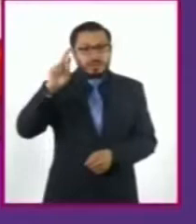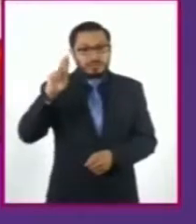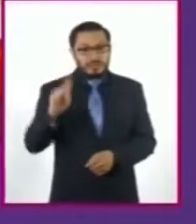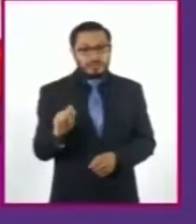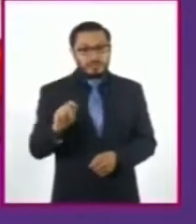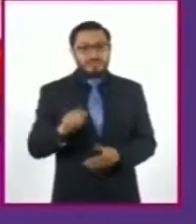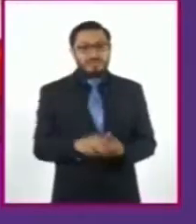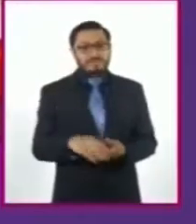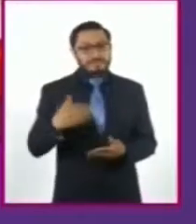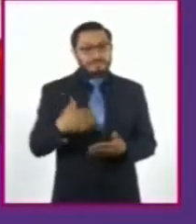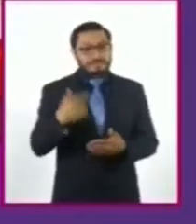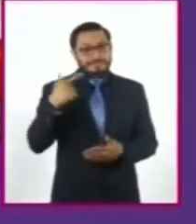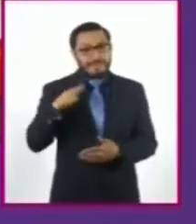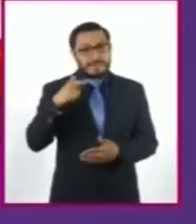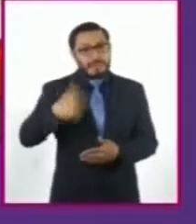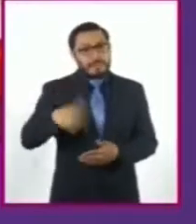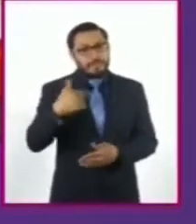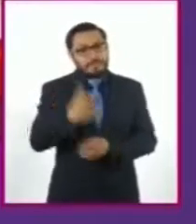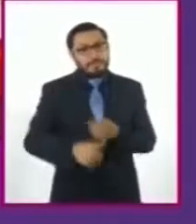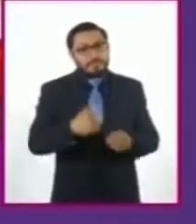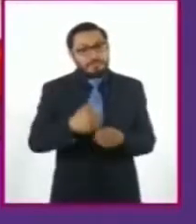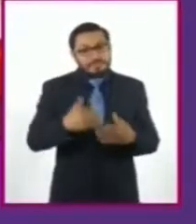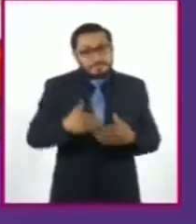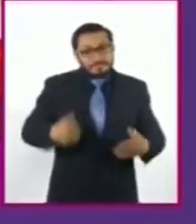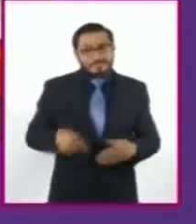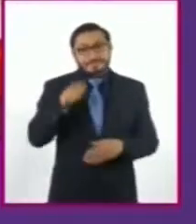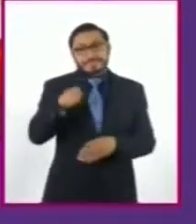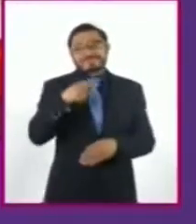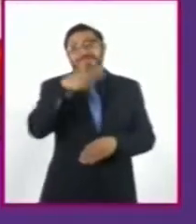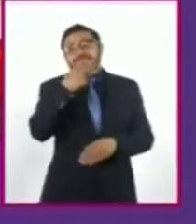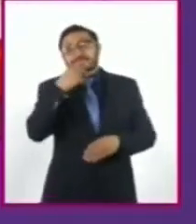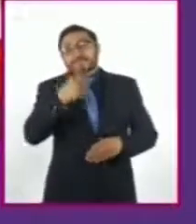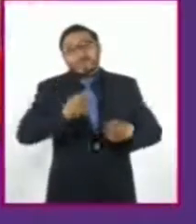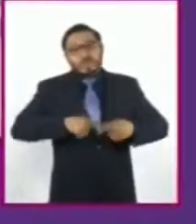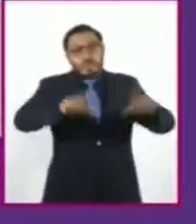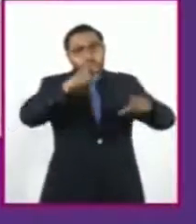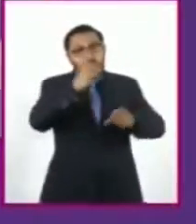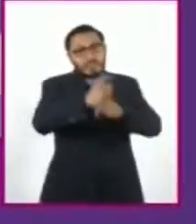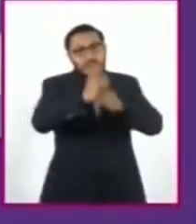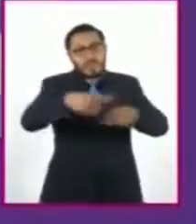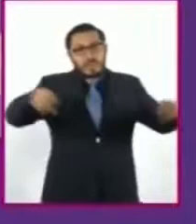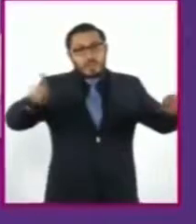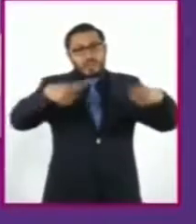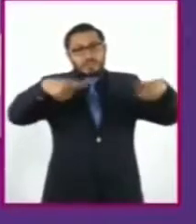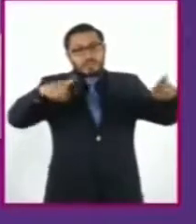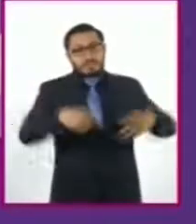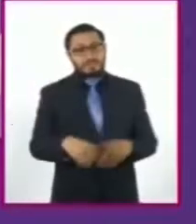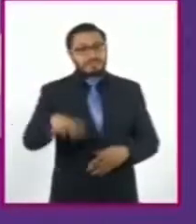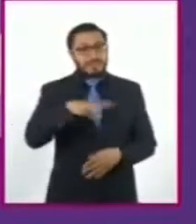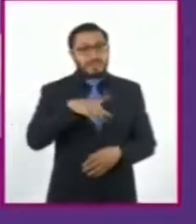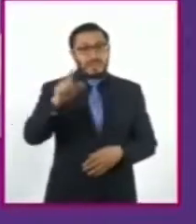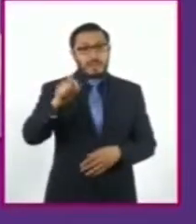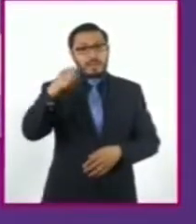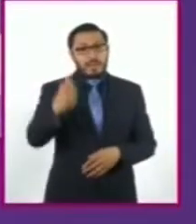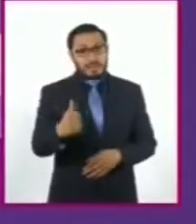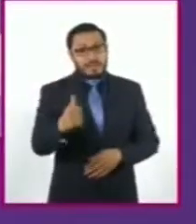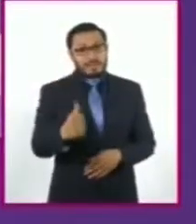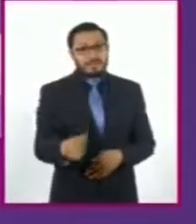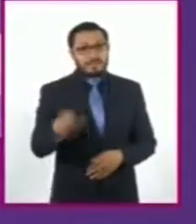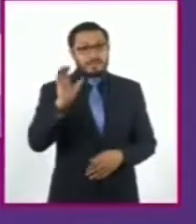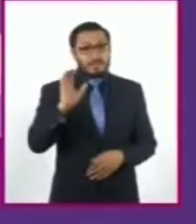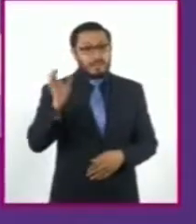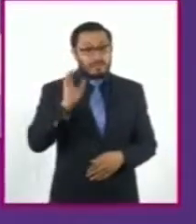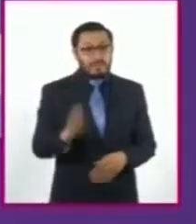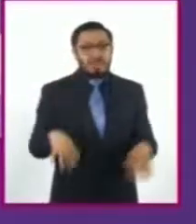cumplir 12 años, Beethoven publicó su primera obra. Tenía 26 cuando se